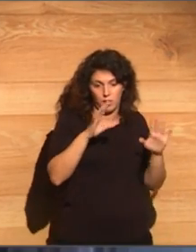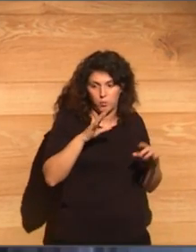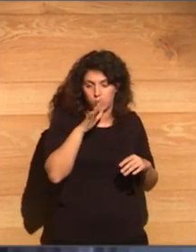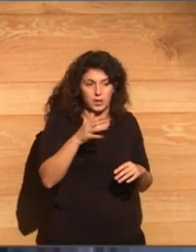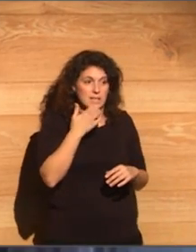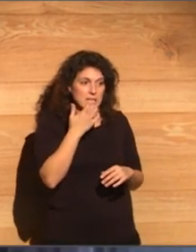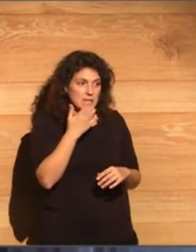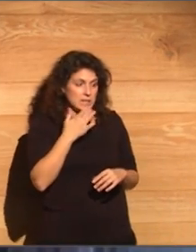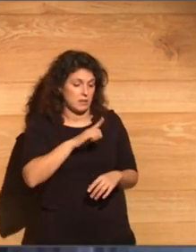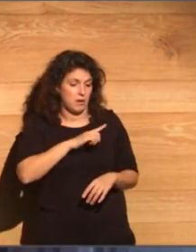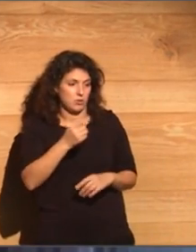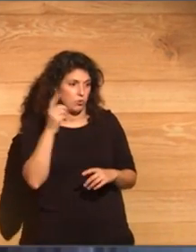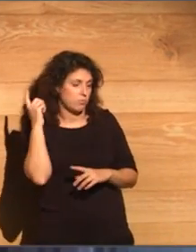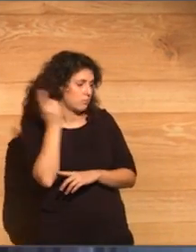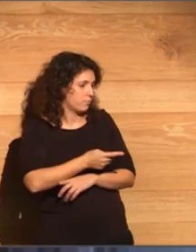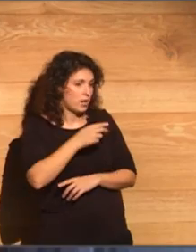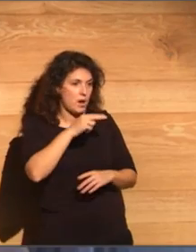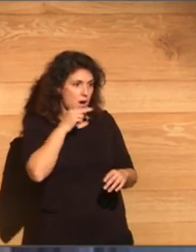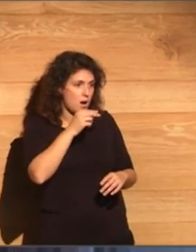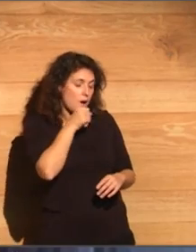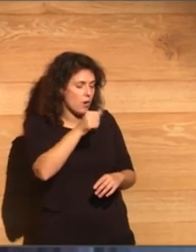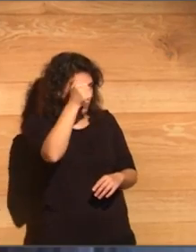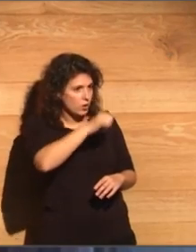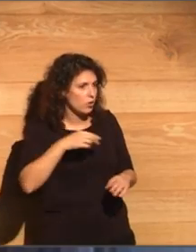¿qué va a hacer? Claro. Si no le fusilan a él también, pues todo lo mismo. Y